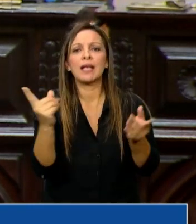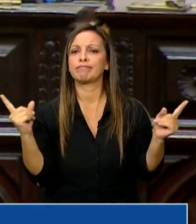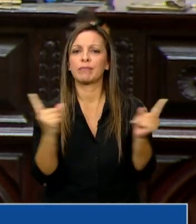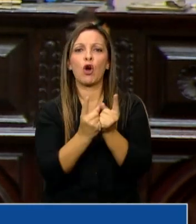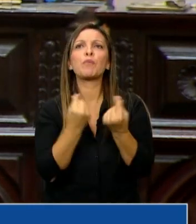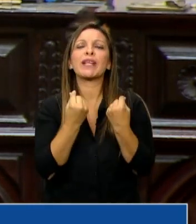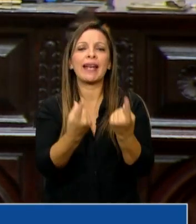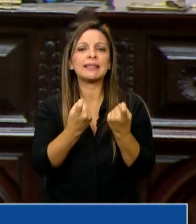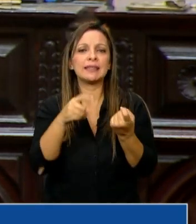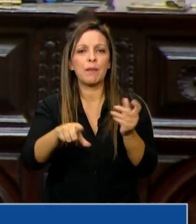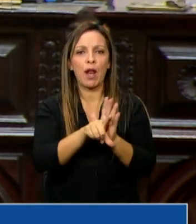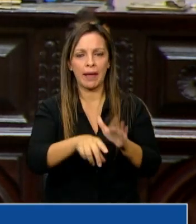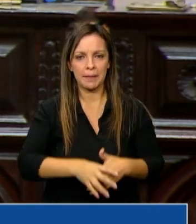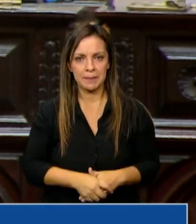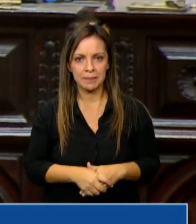necesita esta ley.